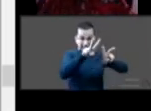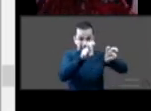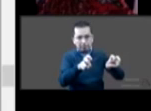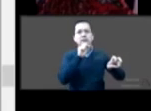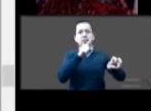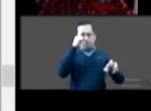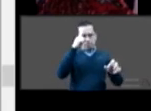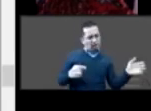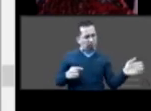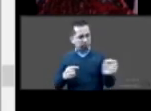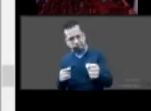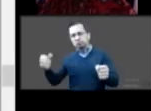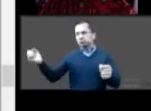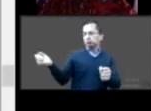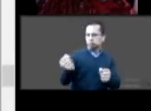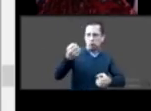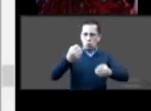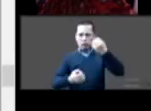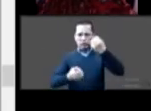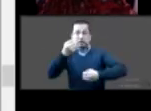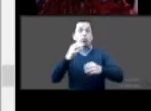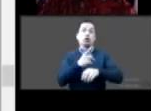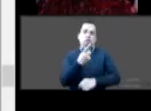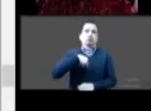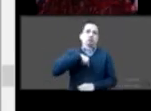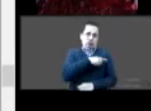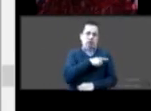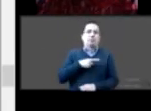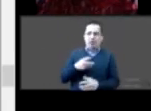tenemos que trabajarlo incluso con los tribunales, los jueces